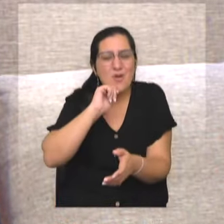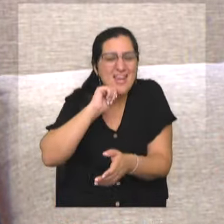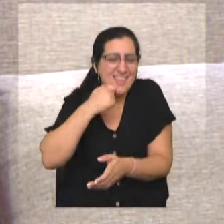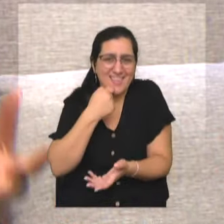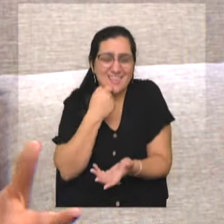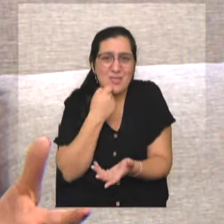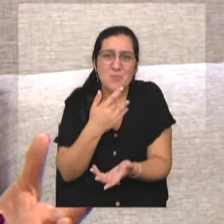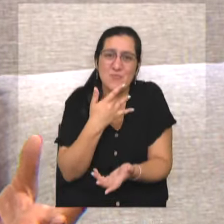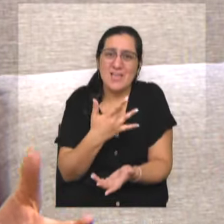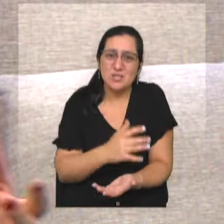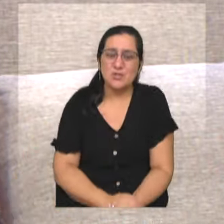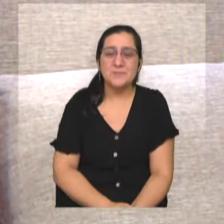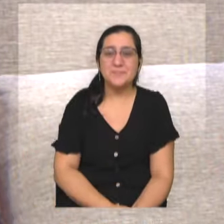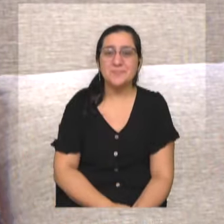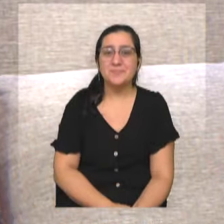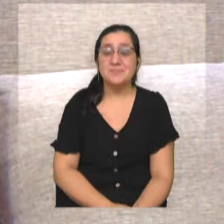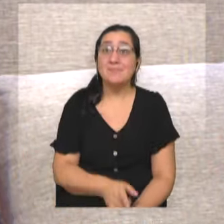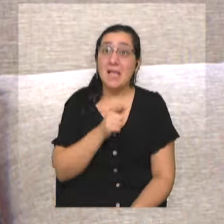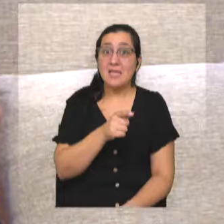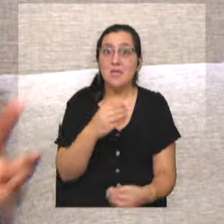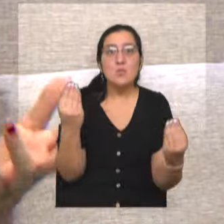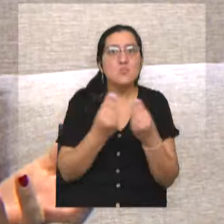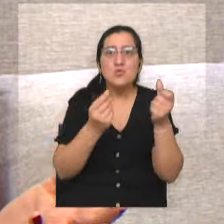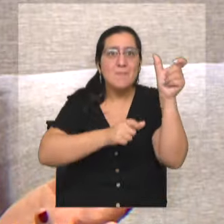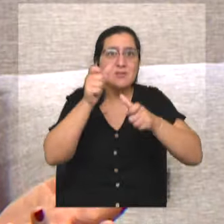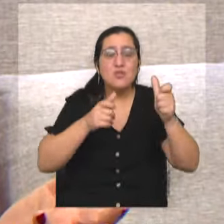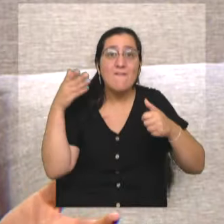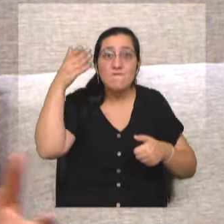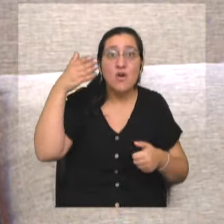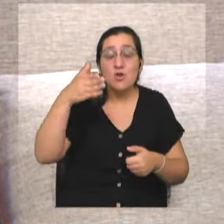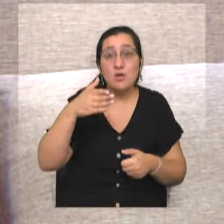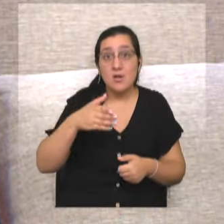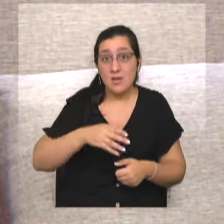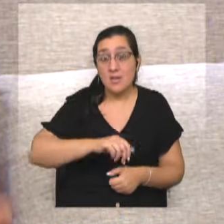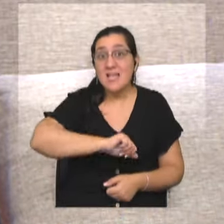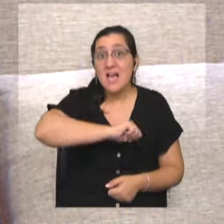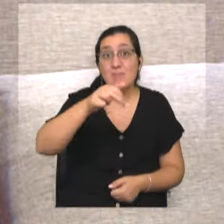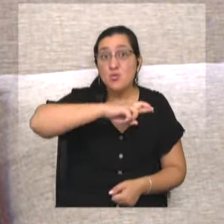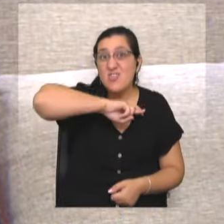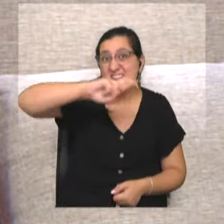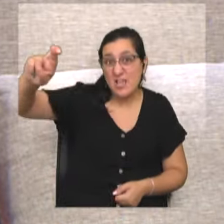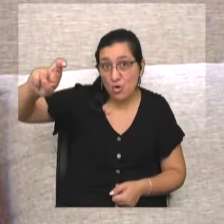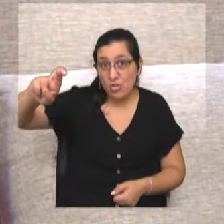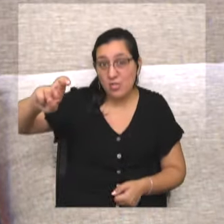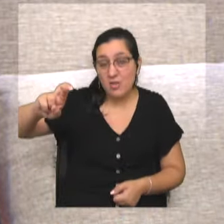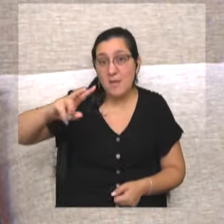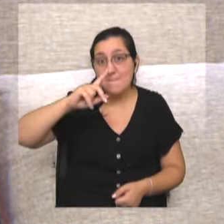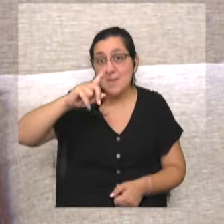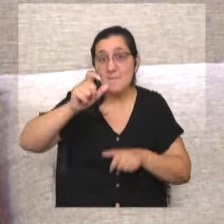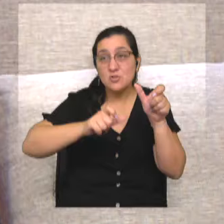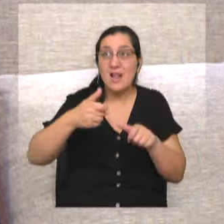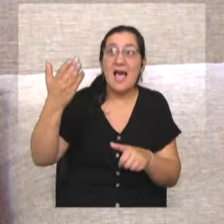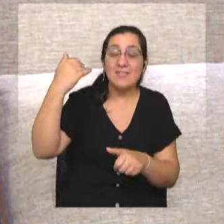muy, muy bella, ¿no? En el que batimos su récord Guinness. 1.000 personas, el récord lo tenía Australia